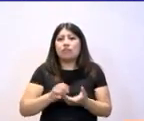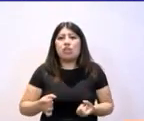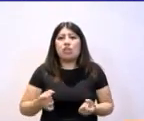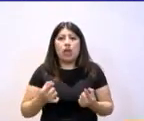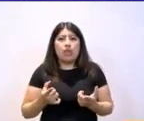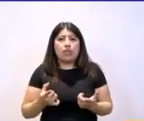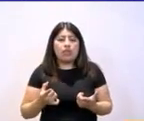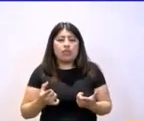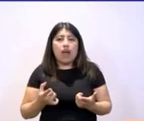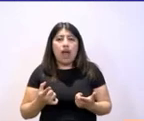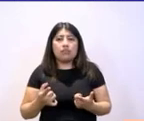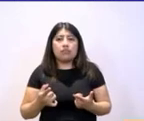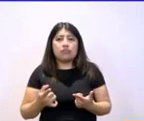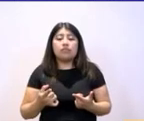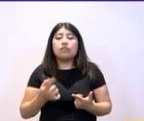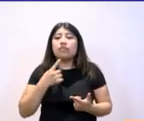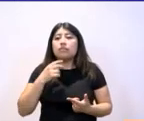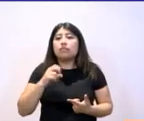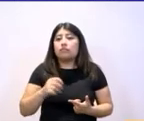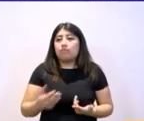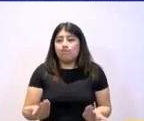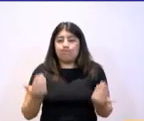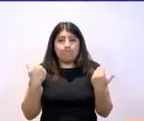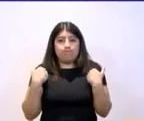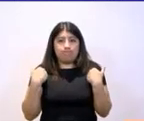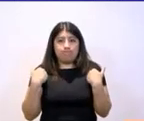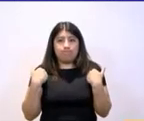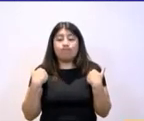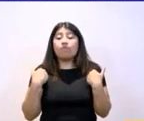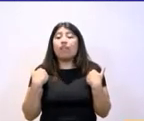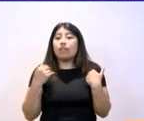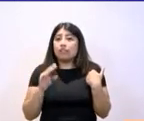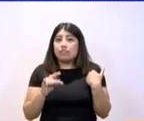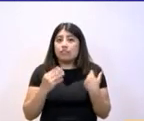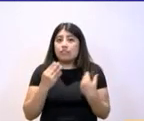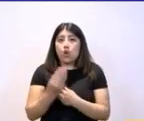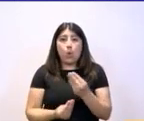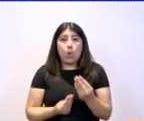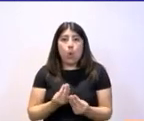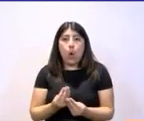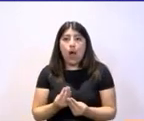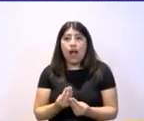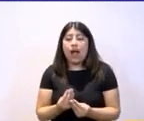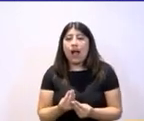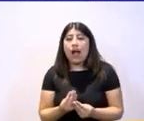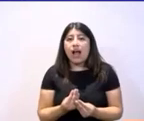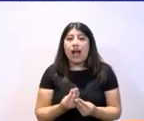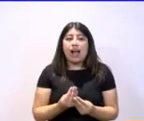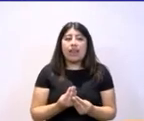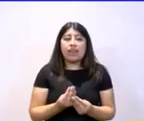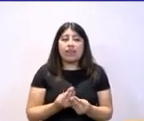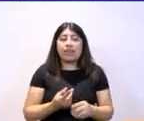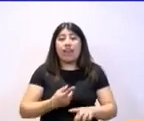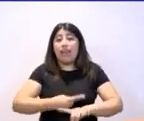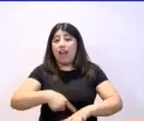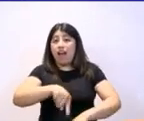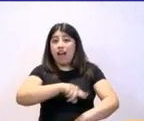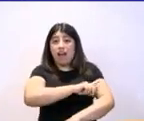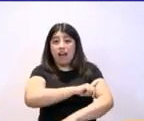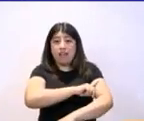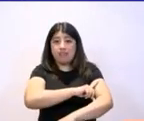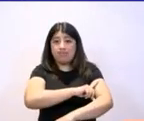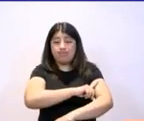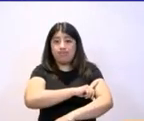tienen que soportarlo en exclusiva. Y lo hacen. En muchas ocasiones lo hacen excediendo, desde